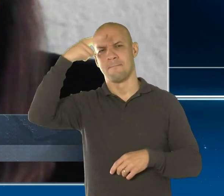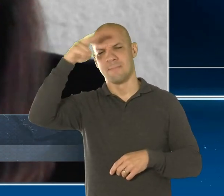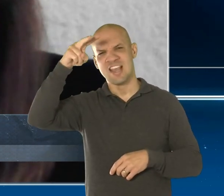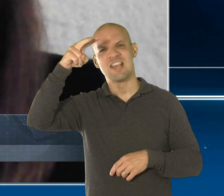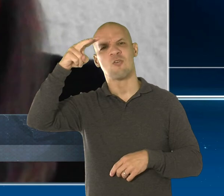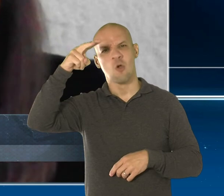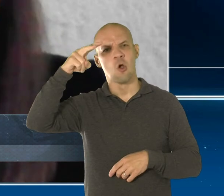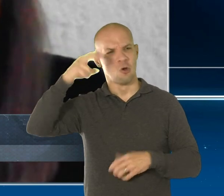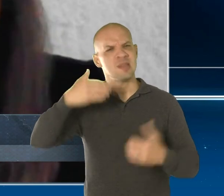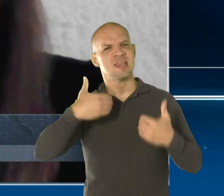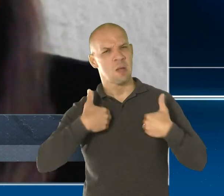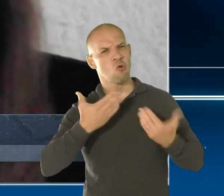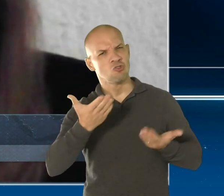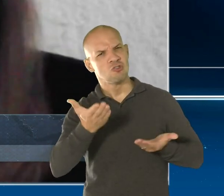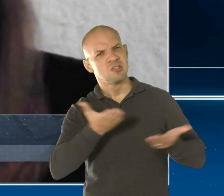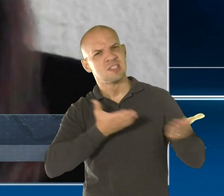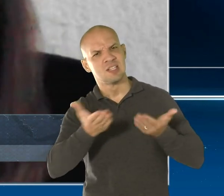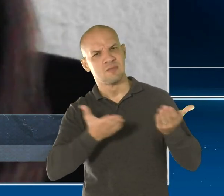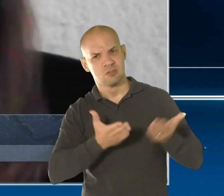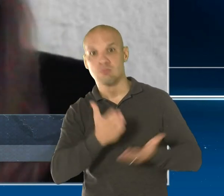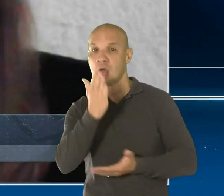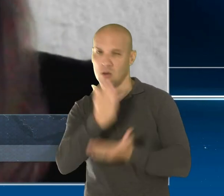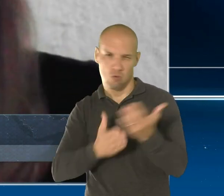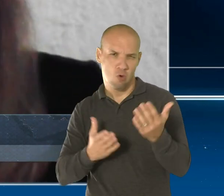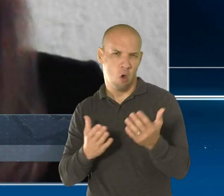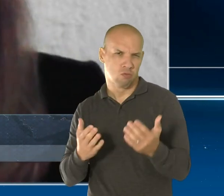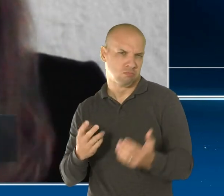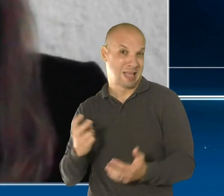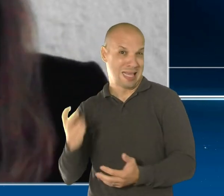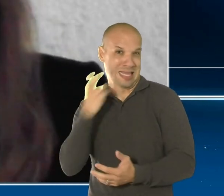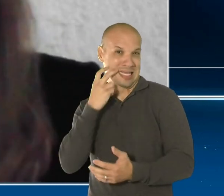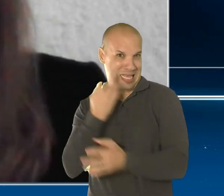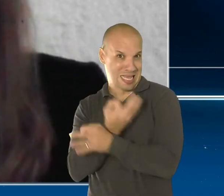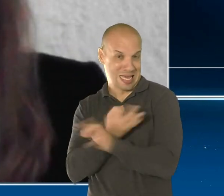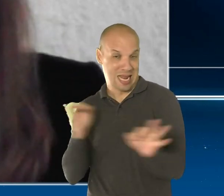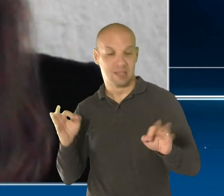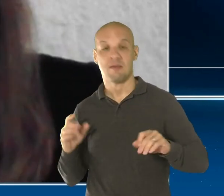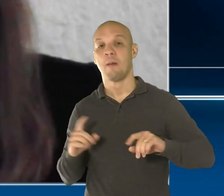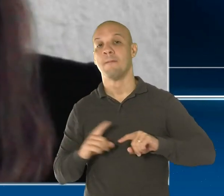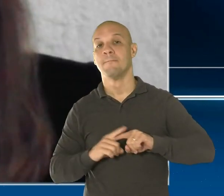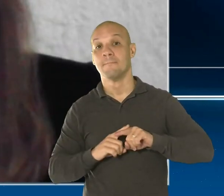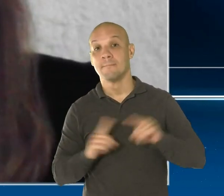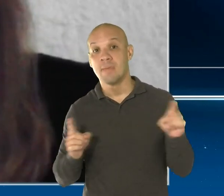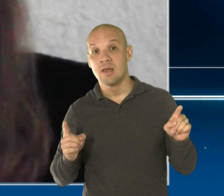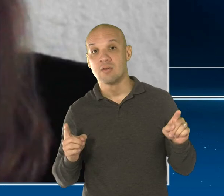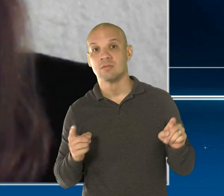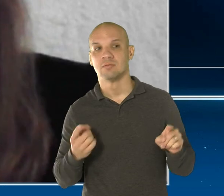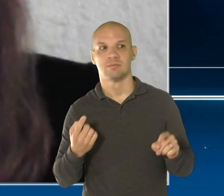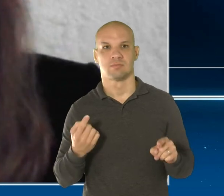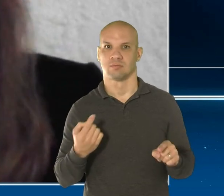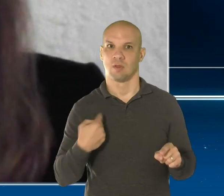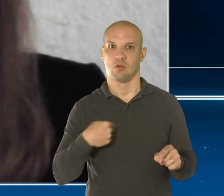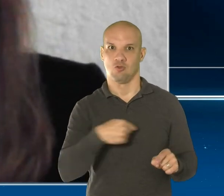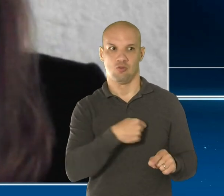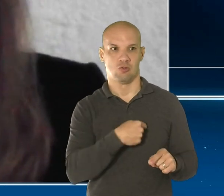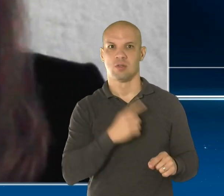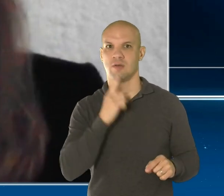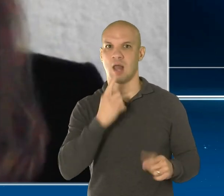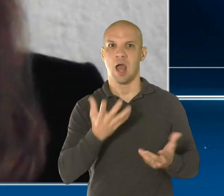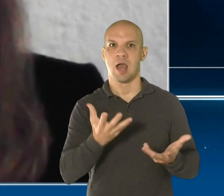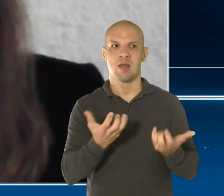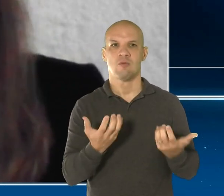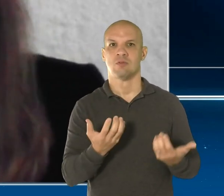tipo de servicios, algunos gratuitos, pero nos hermana el ser las dos universidades, las dos